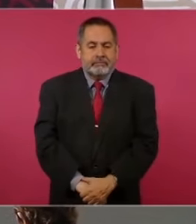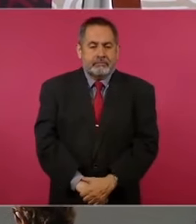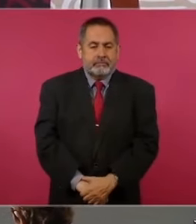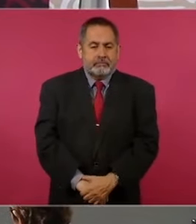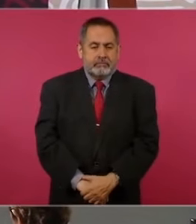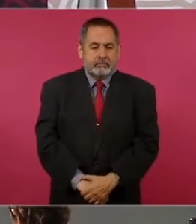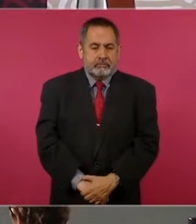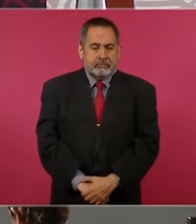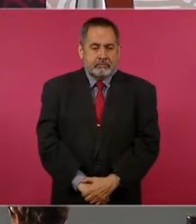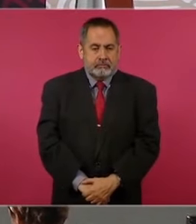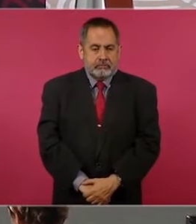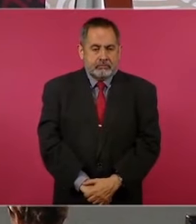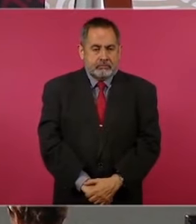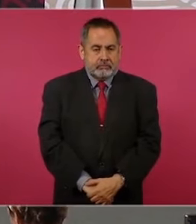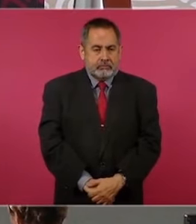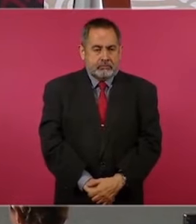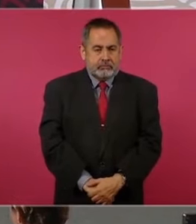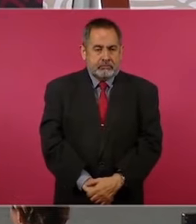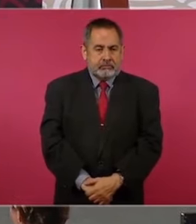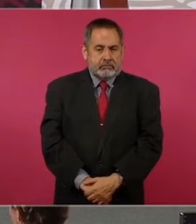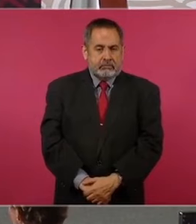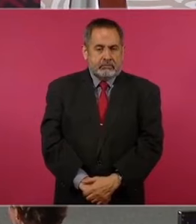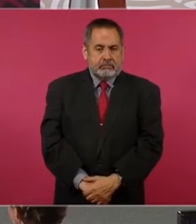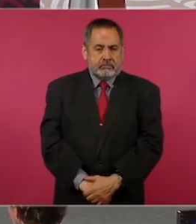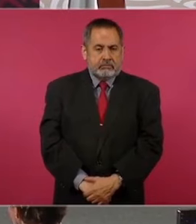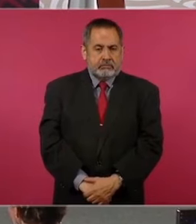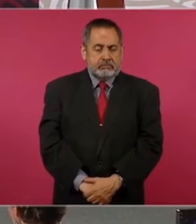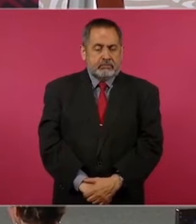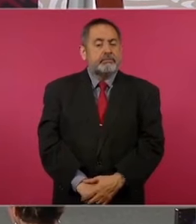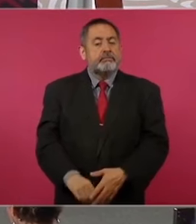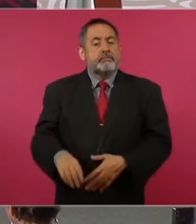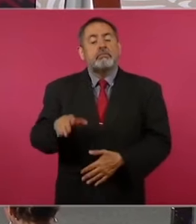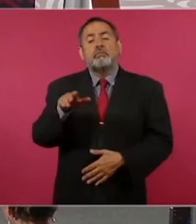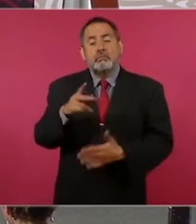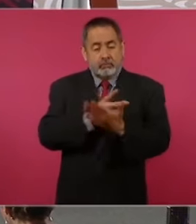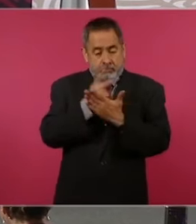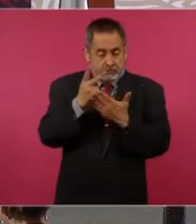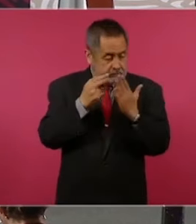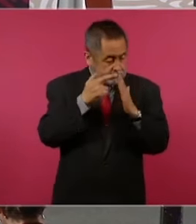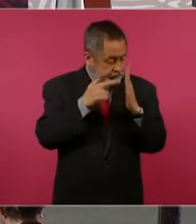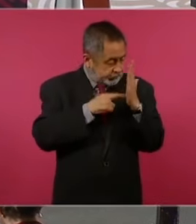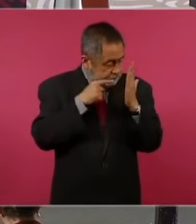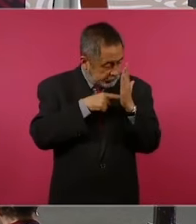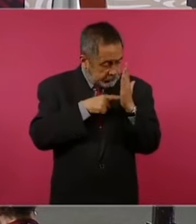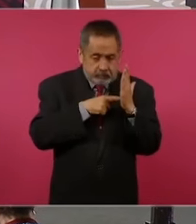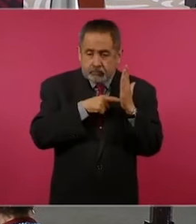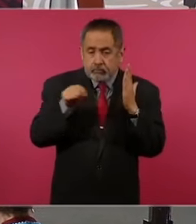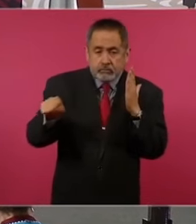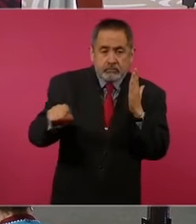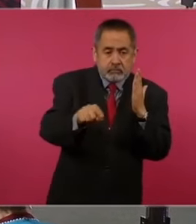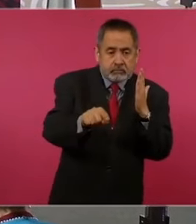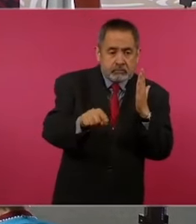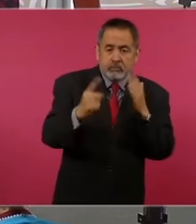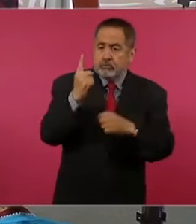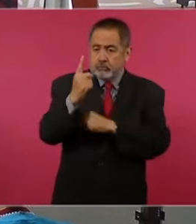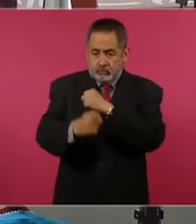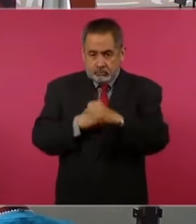Es que el programa está por el momento, el programa, según las reglas de operación, es de manera